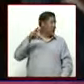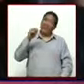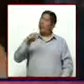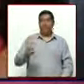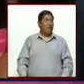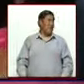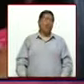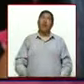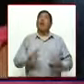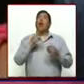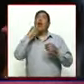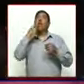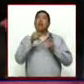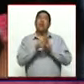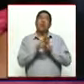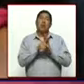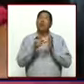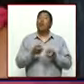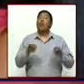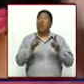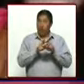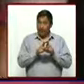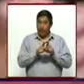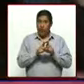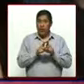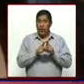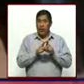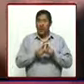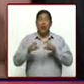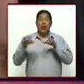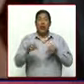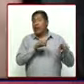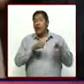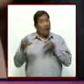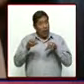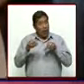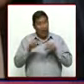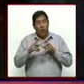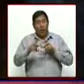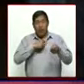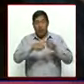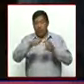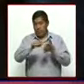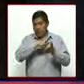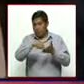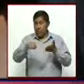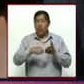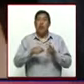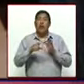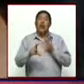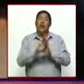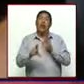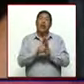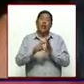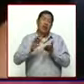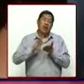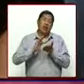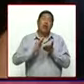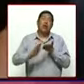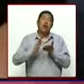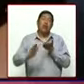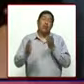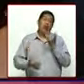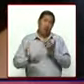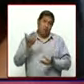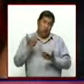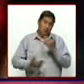no. El día que va a ser suficiente va a ser cuando se haga la abrogación del paquete de las leyes incendiarias.